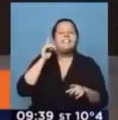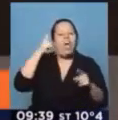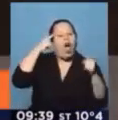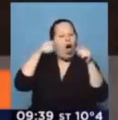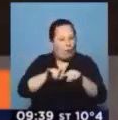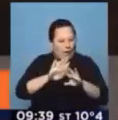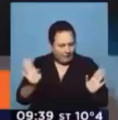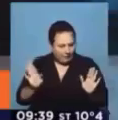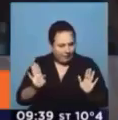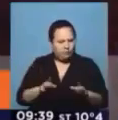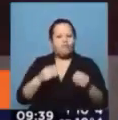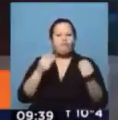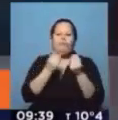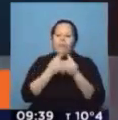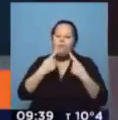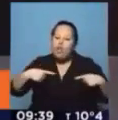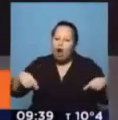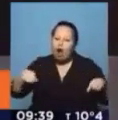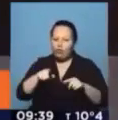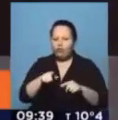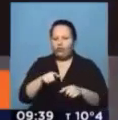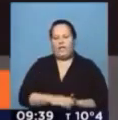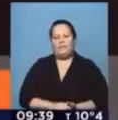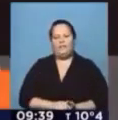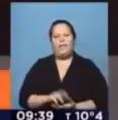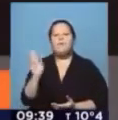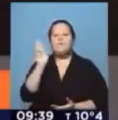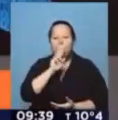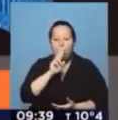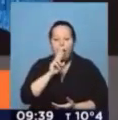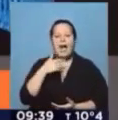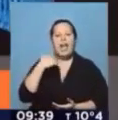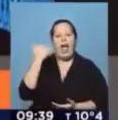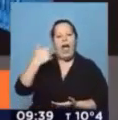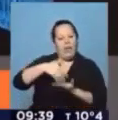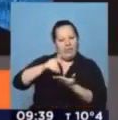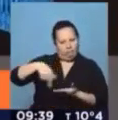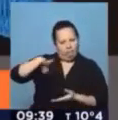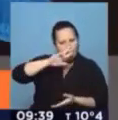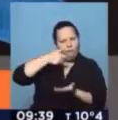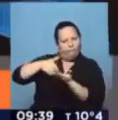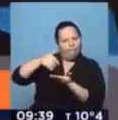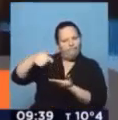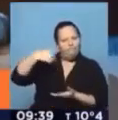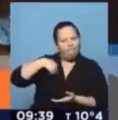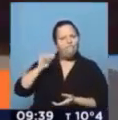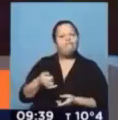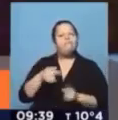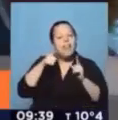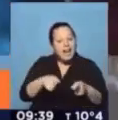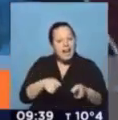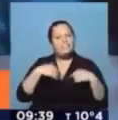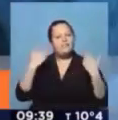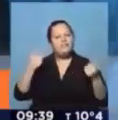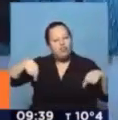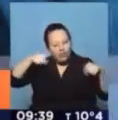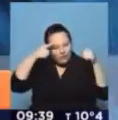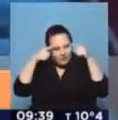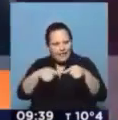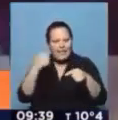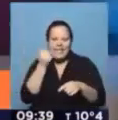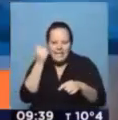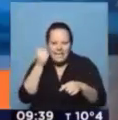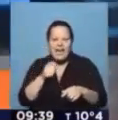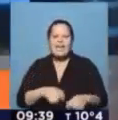tienen razones. Hay muchas razones que las mujeres somos discriminadas en muchos aspectos, y esas son las razones que nos